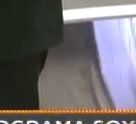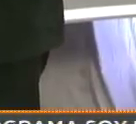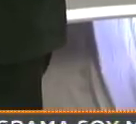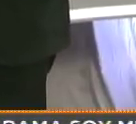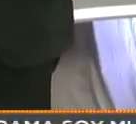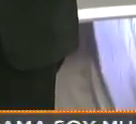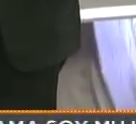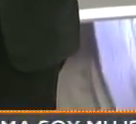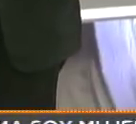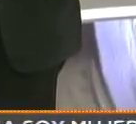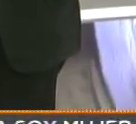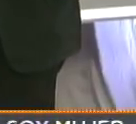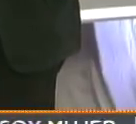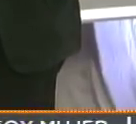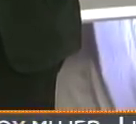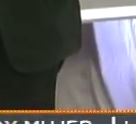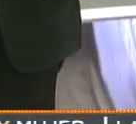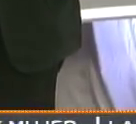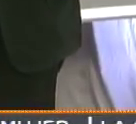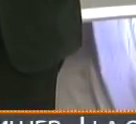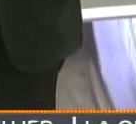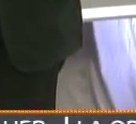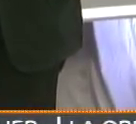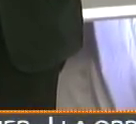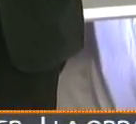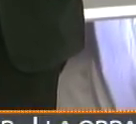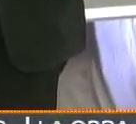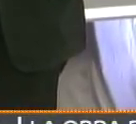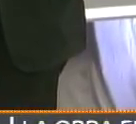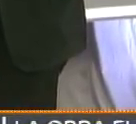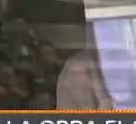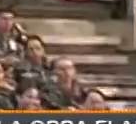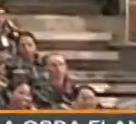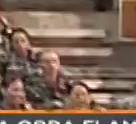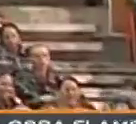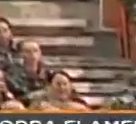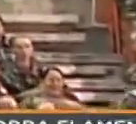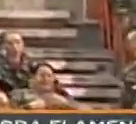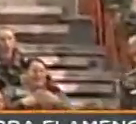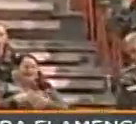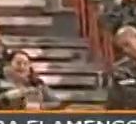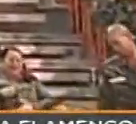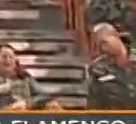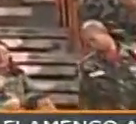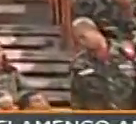Pero de inmediato vamos a ir al Poliedro de Caracas. Adelante.